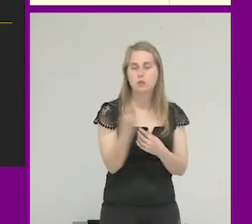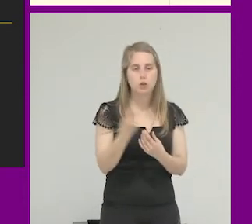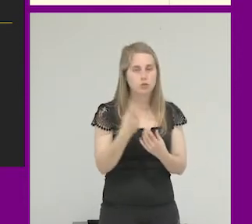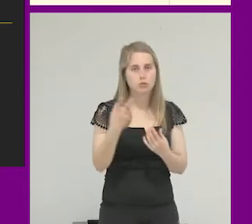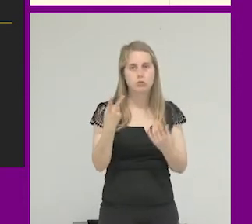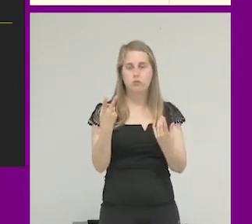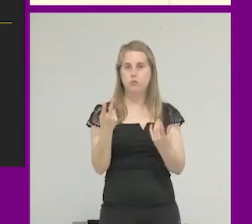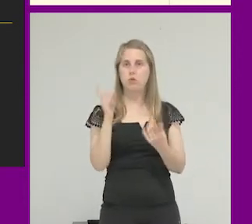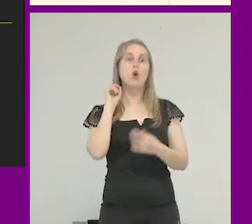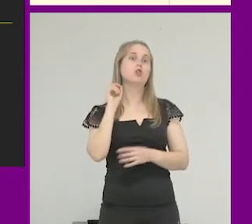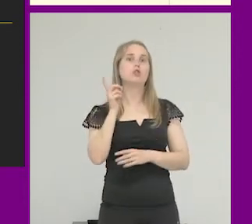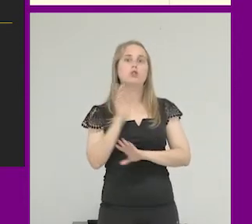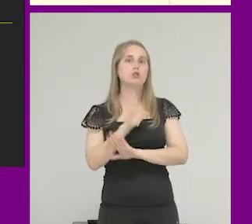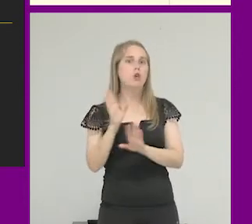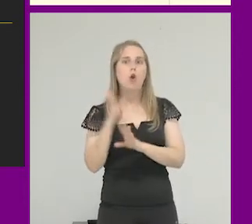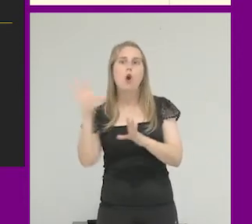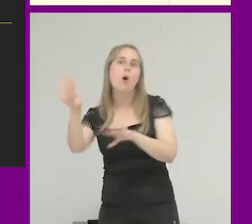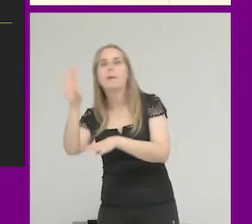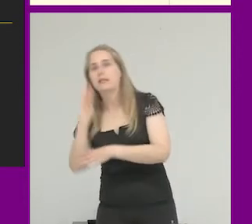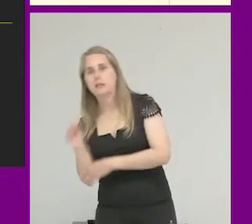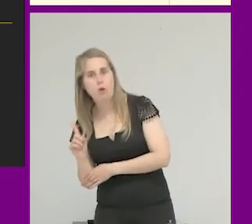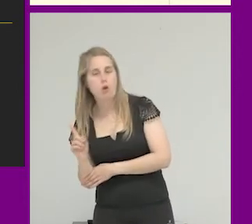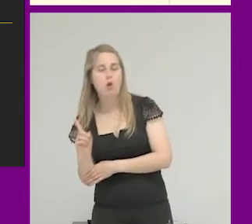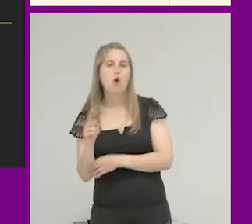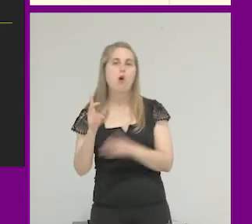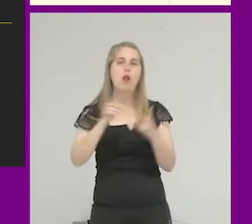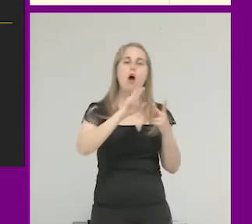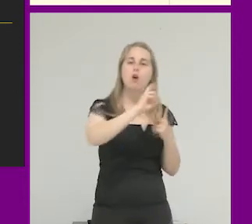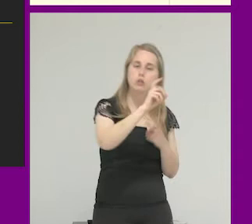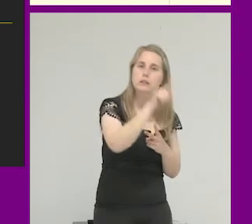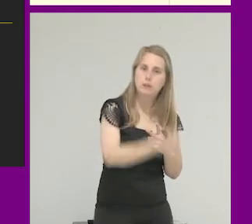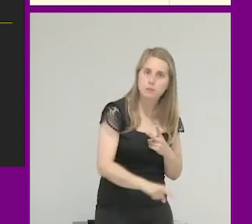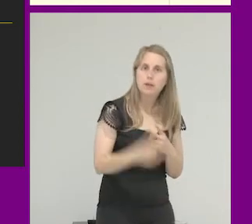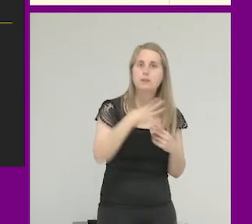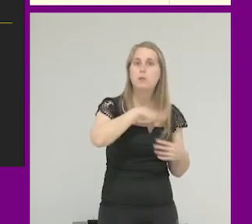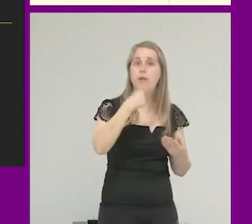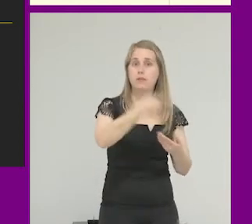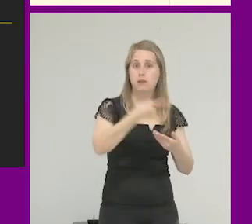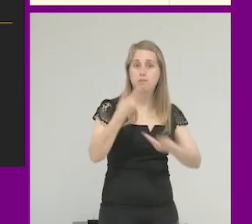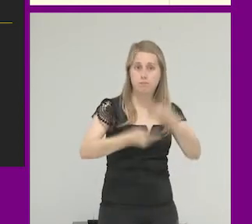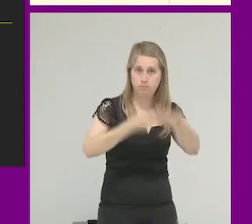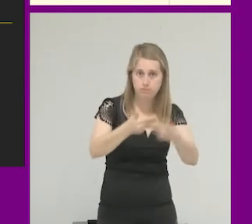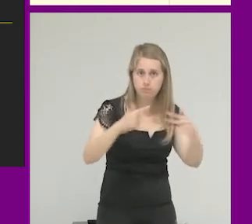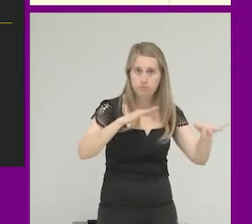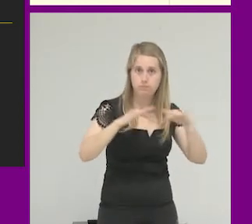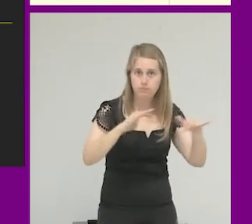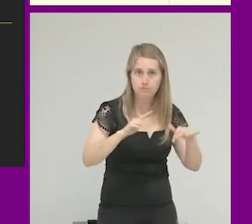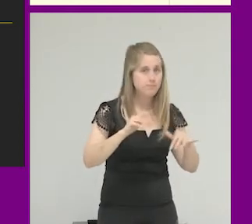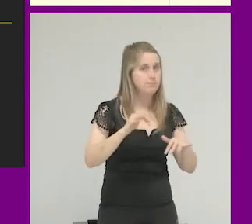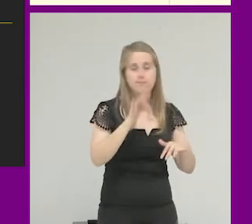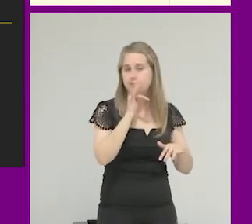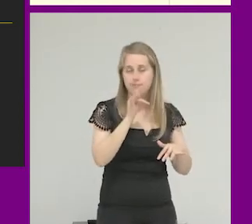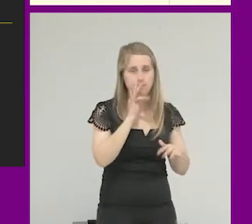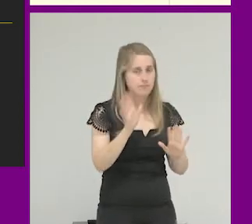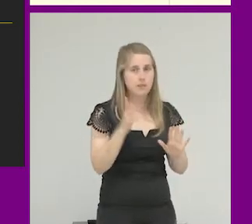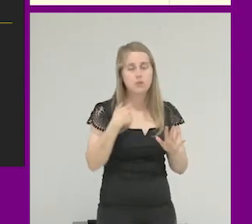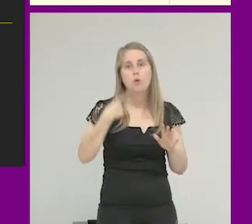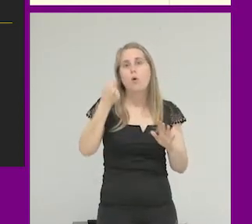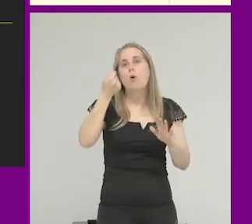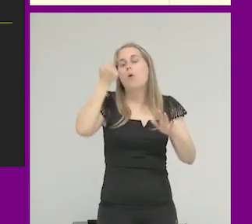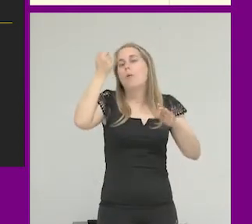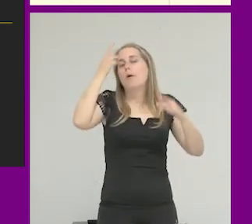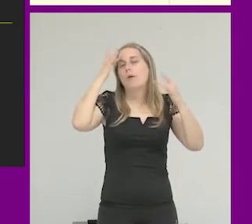Ez soilik konprensiboa, ze konbatiboa ez baldin badugu martzan jartzen, azkenean, da pizka bat, ilusoa